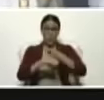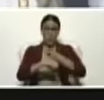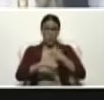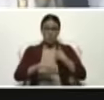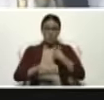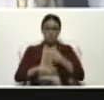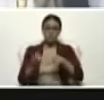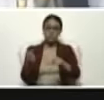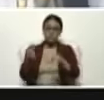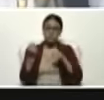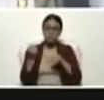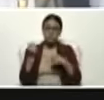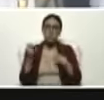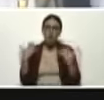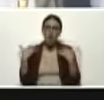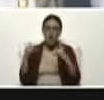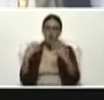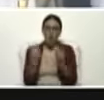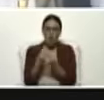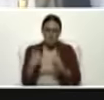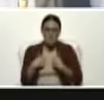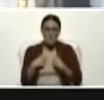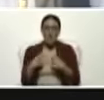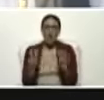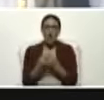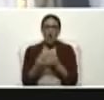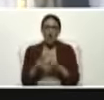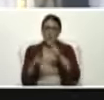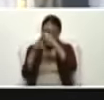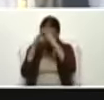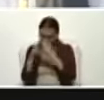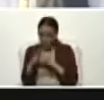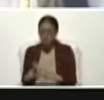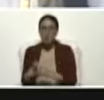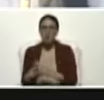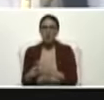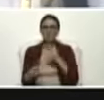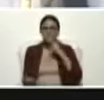lo he llevado con honor, con honestidad.